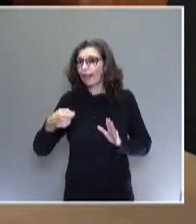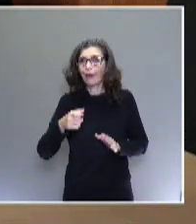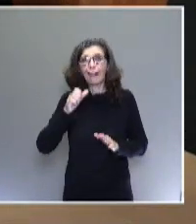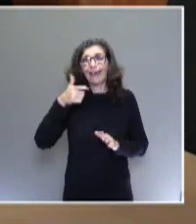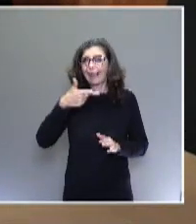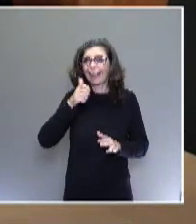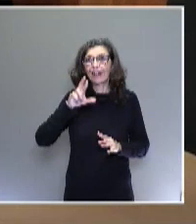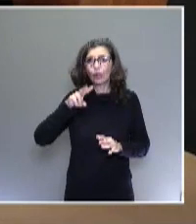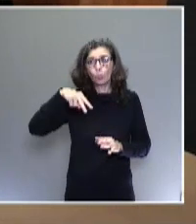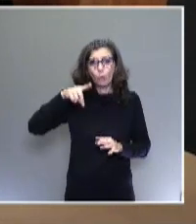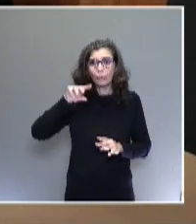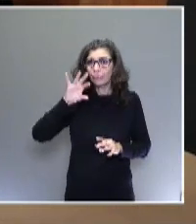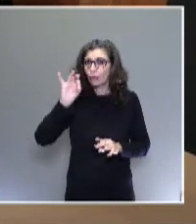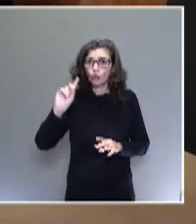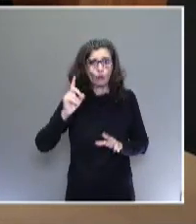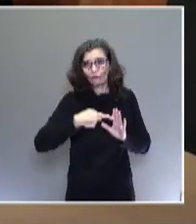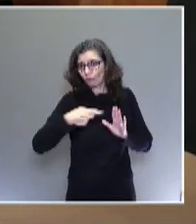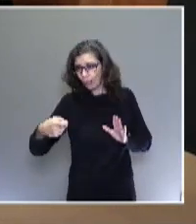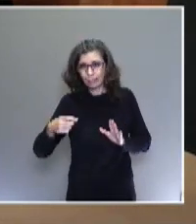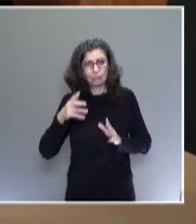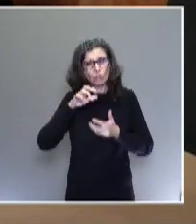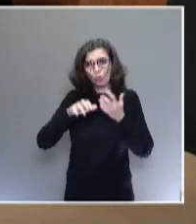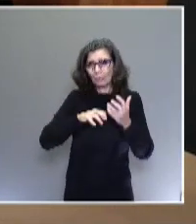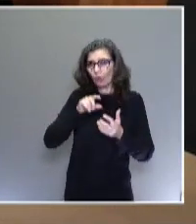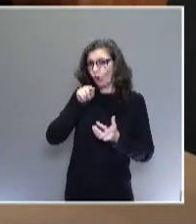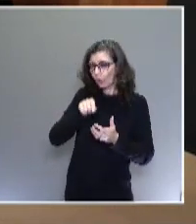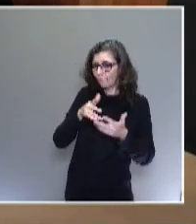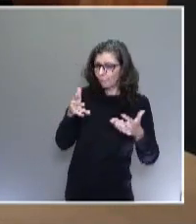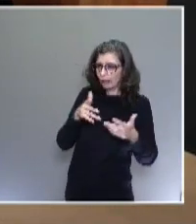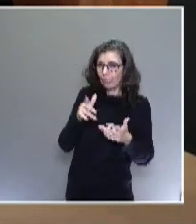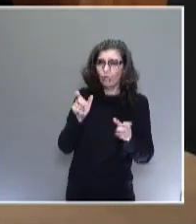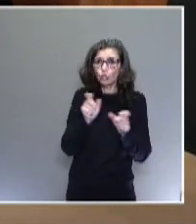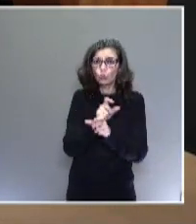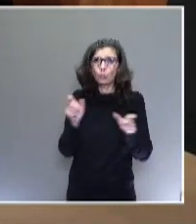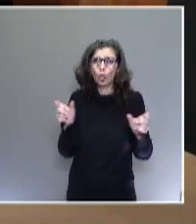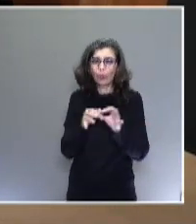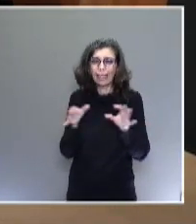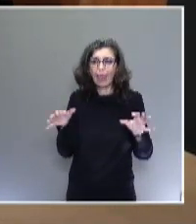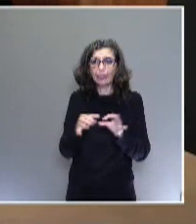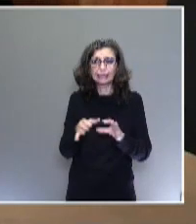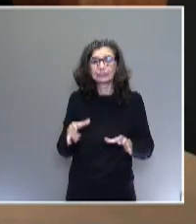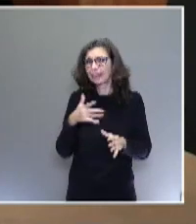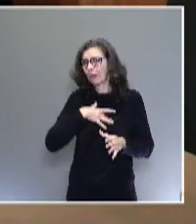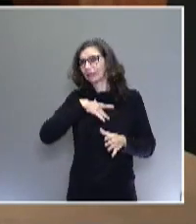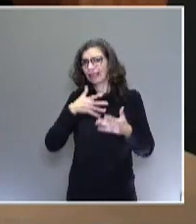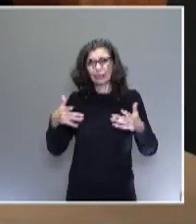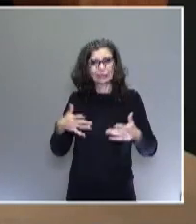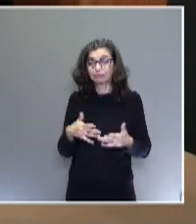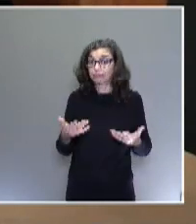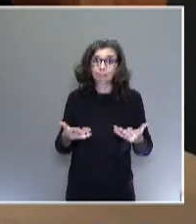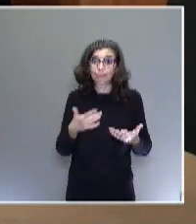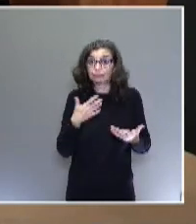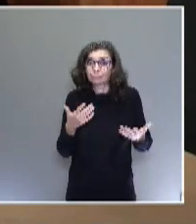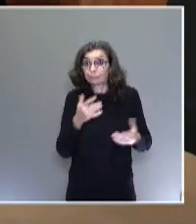porque es complejo o aquí Hay demasiadas oraciones subordinadas pues al final claro todos de Pues en el